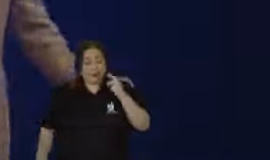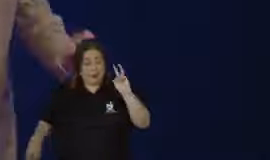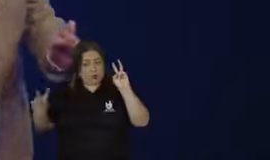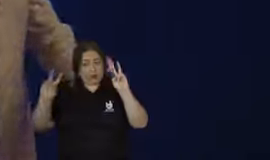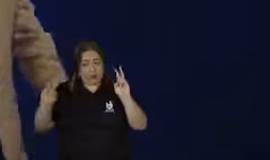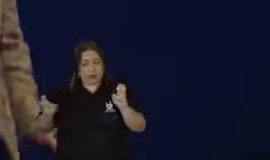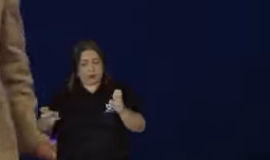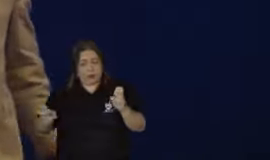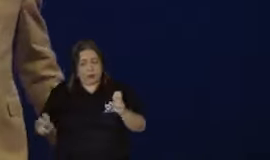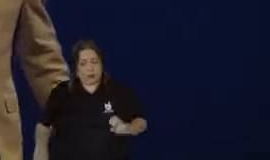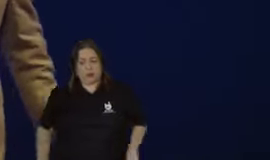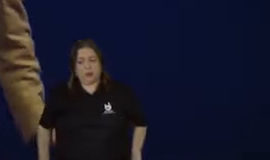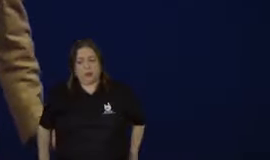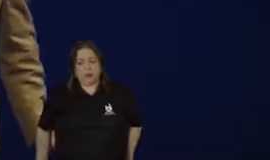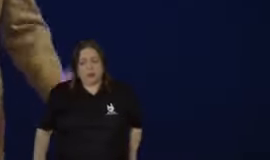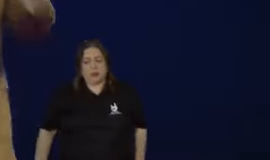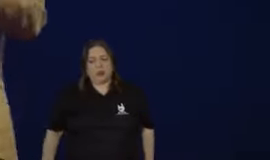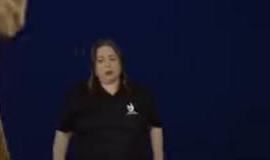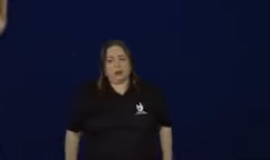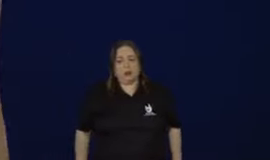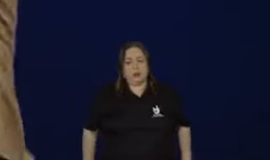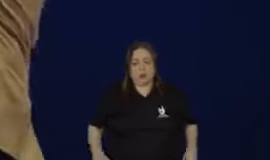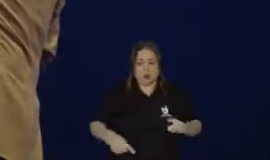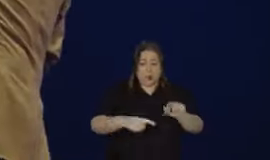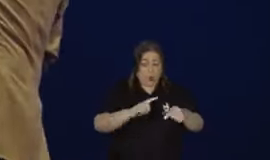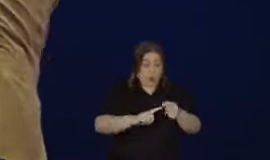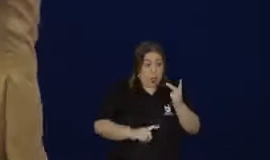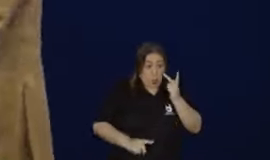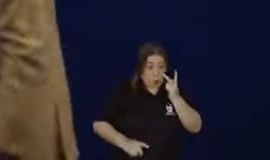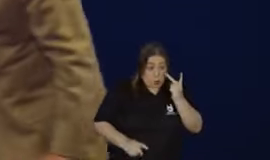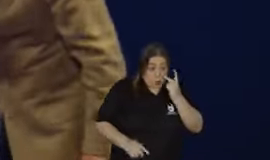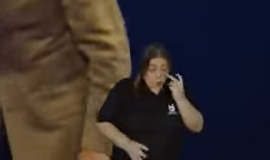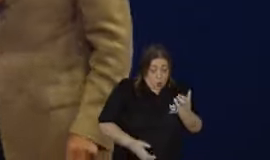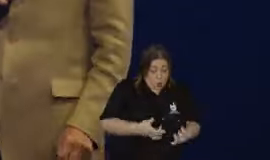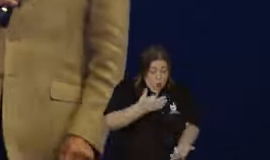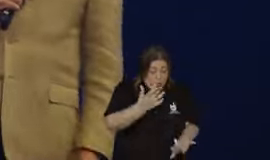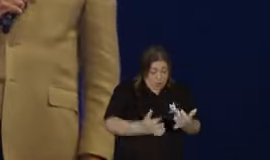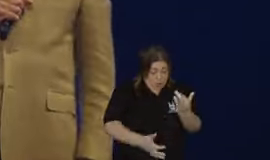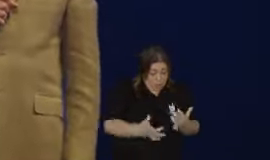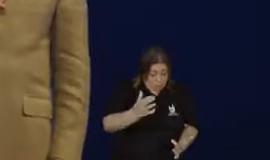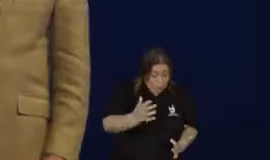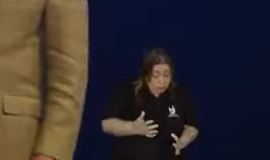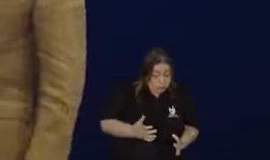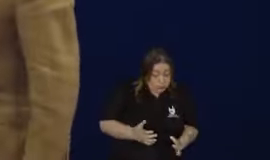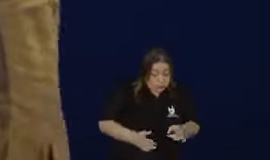que se quema con leche, cuando ve una vaca, llora.